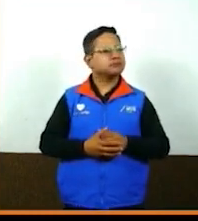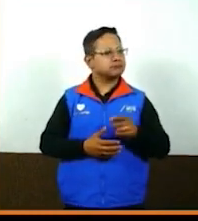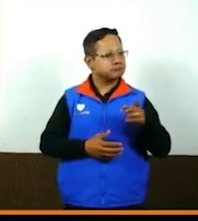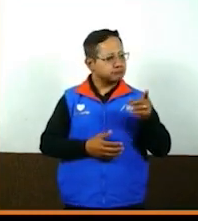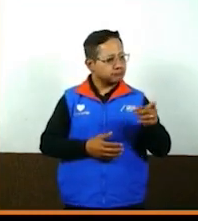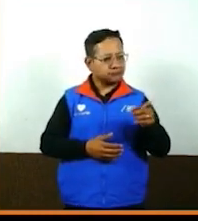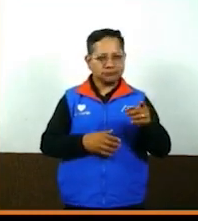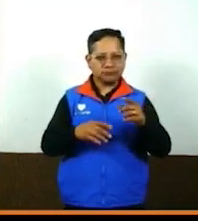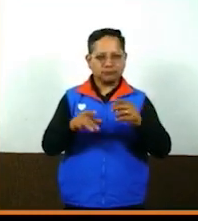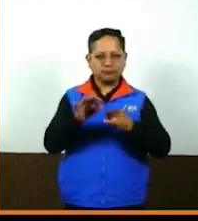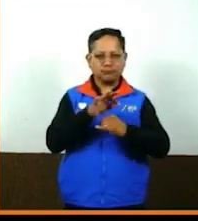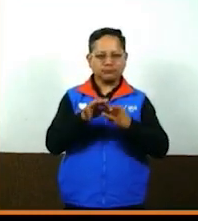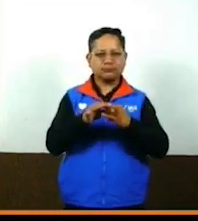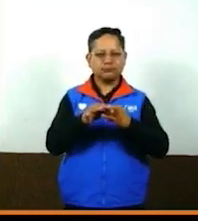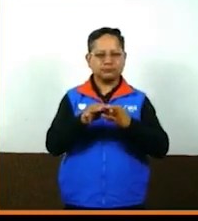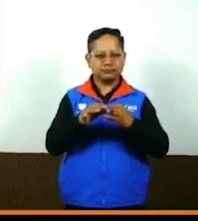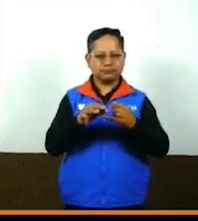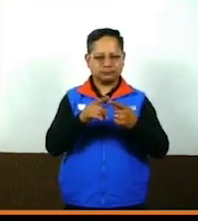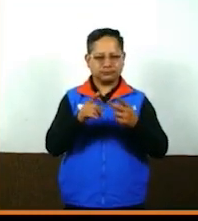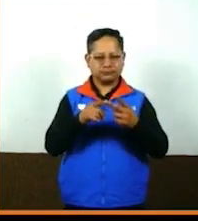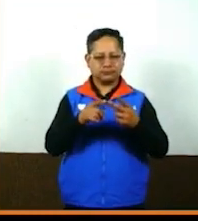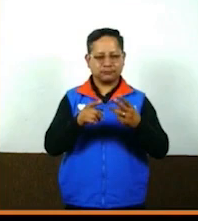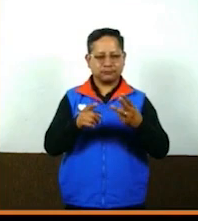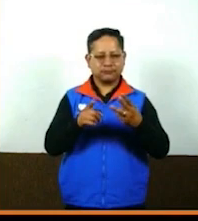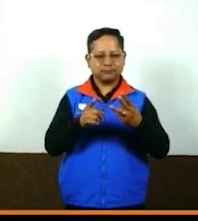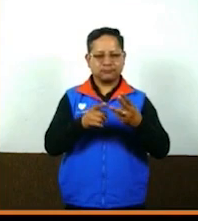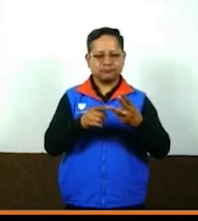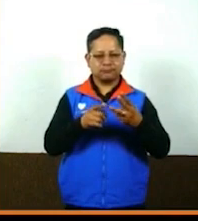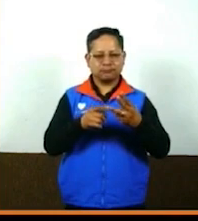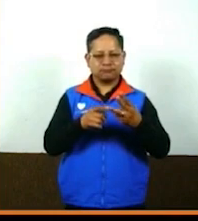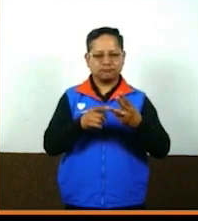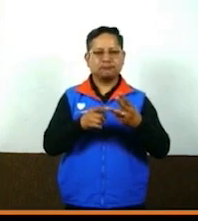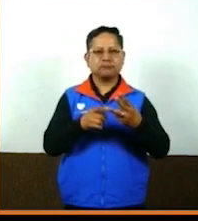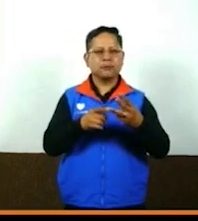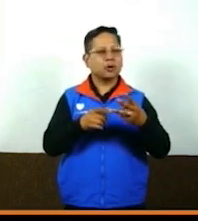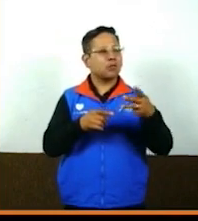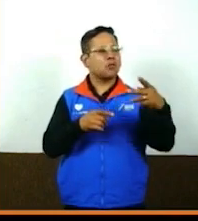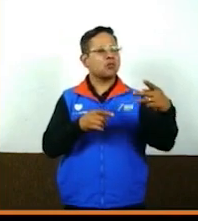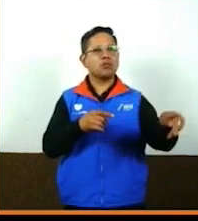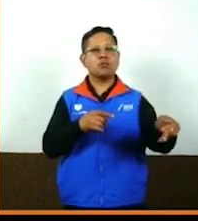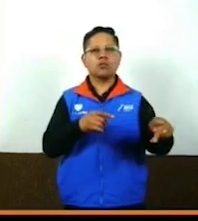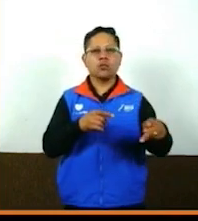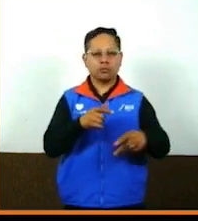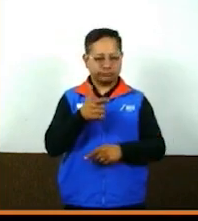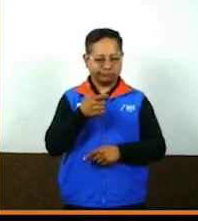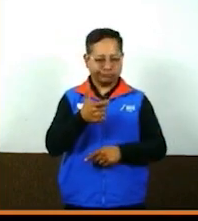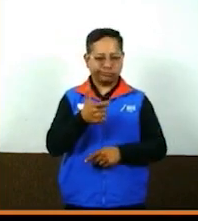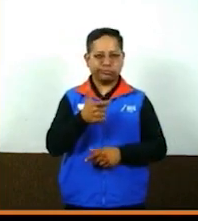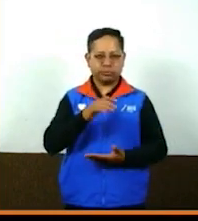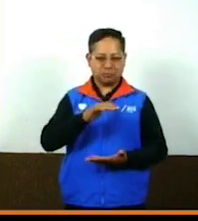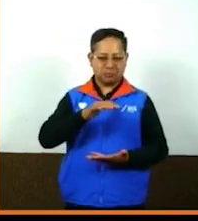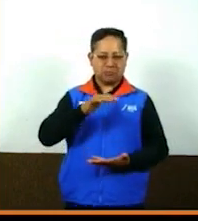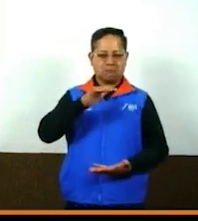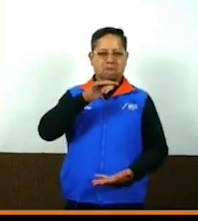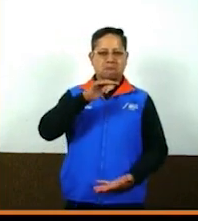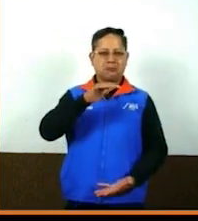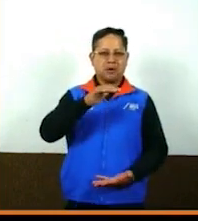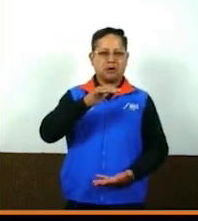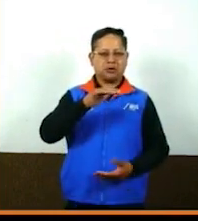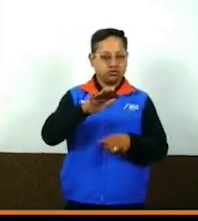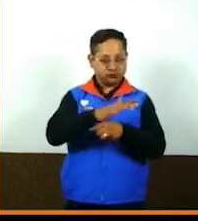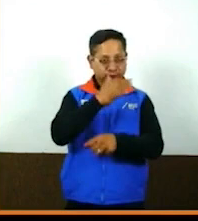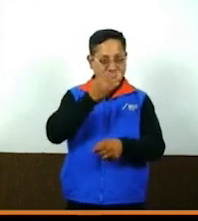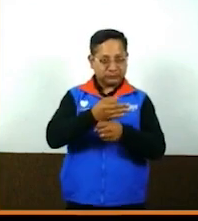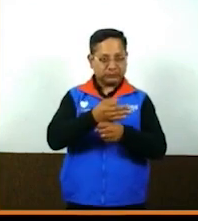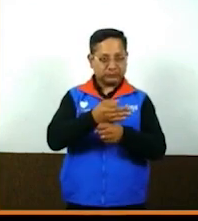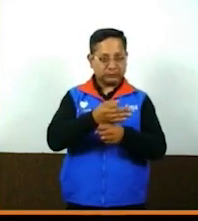Y la última parte es, ¿cuál era el poder económico del proveedor para que fuera parte de nuestra línea